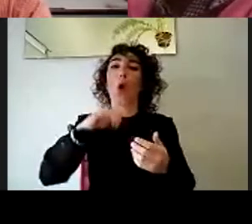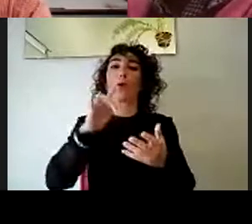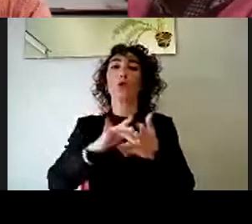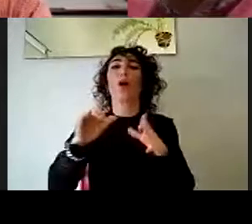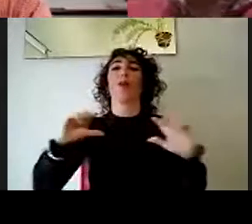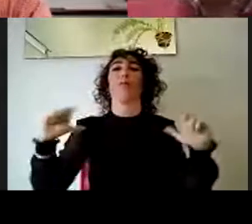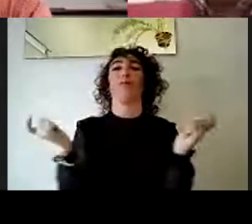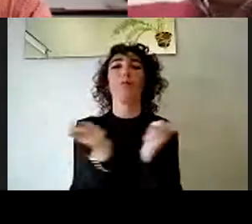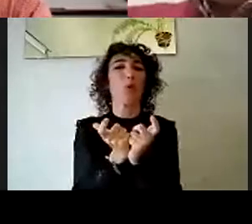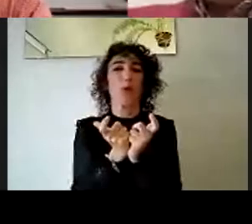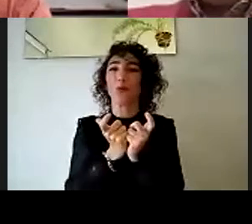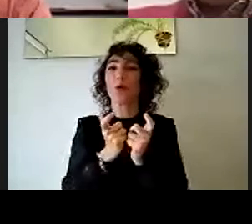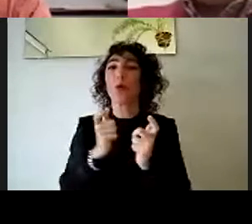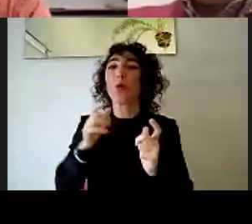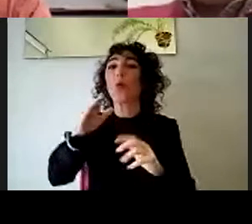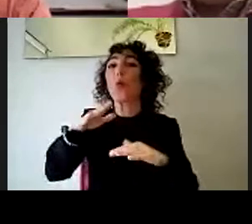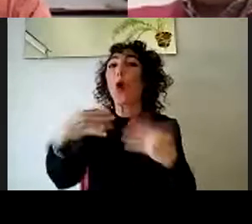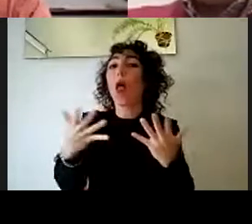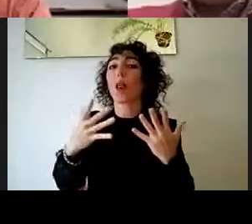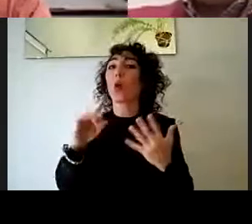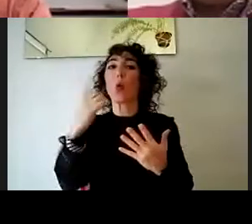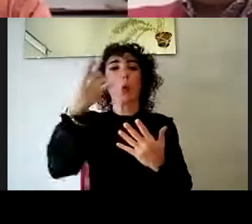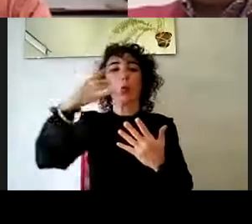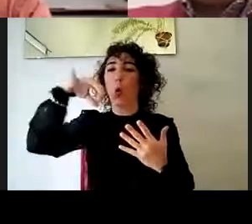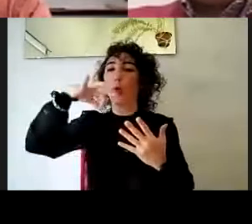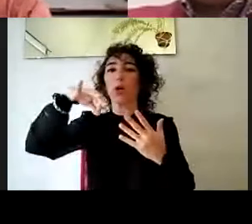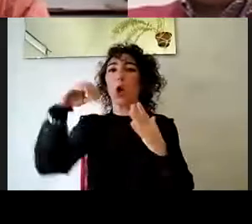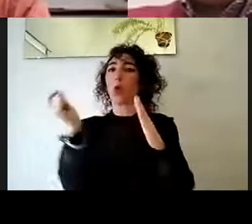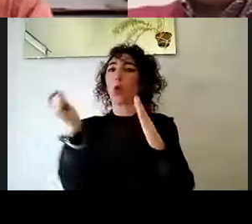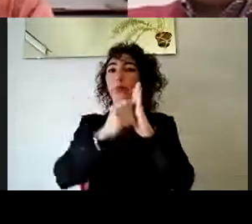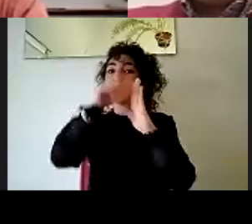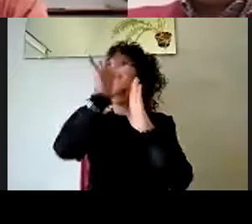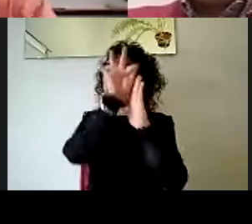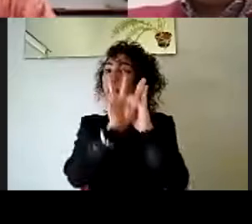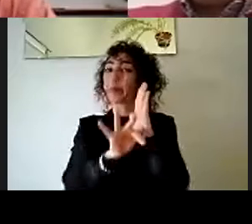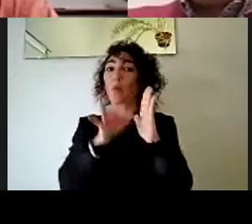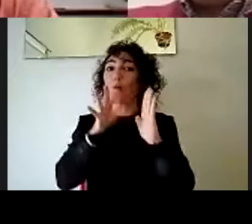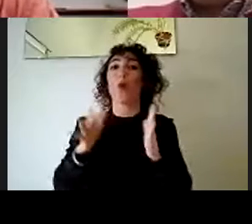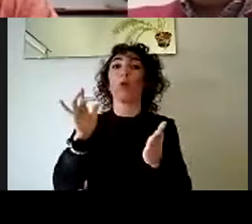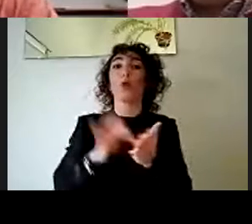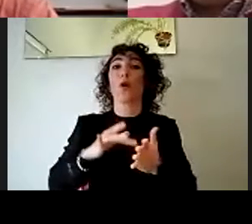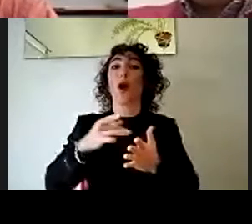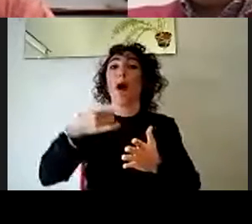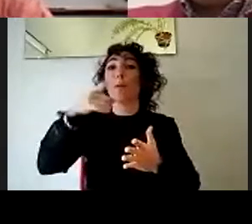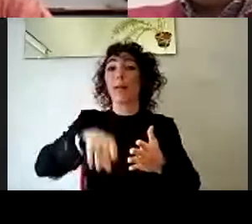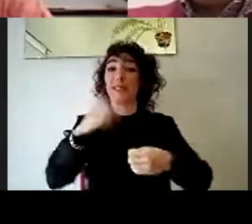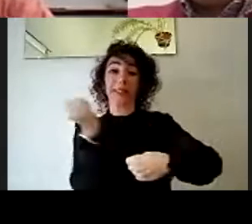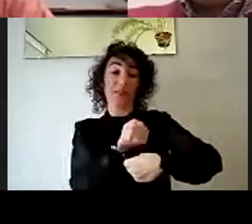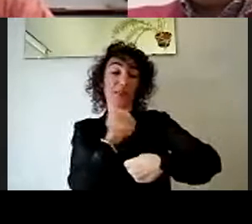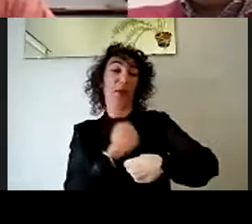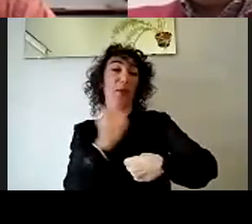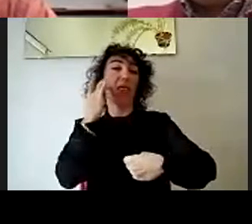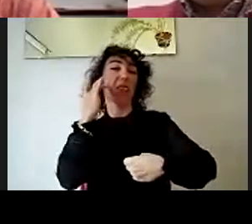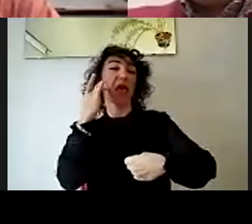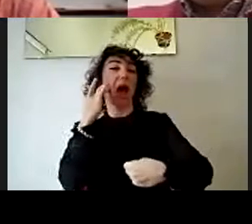un único punto en el orden del día, pues tuvimos que suspender el pleno presencial ordinario del mes de diciembre, que tenía, creo que eran